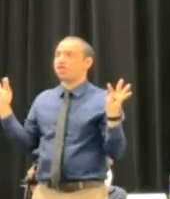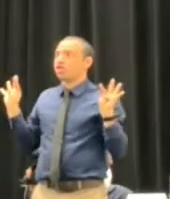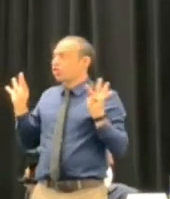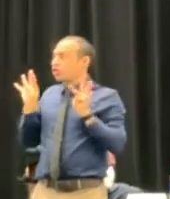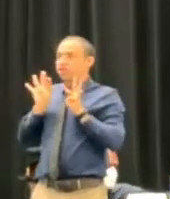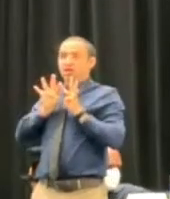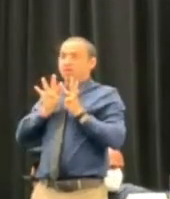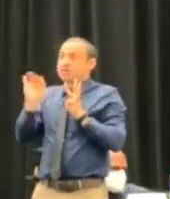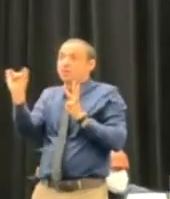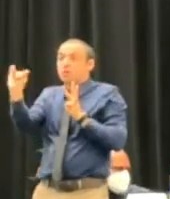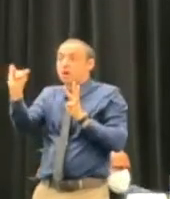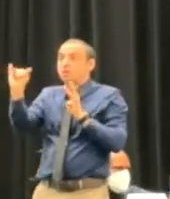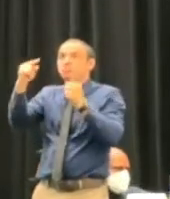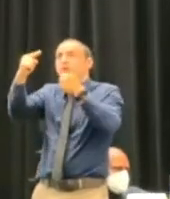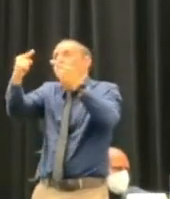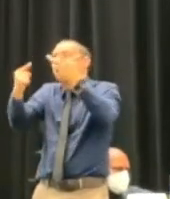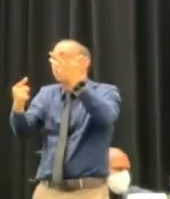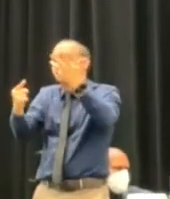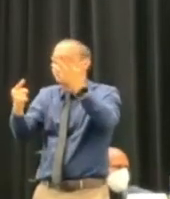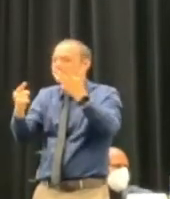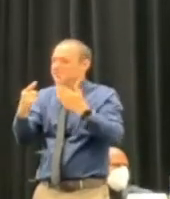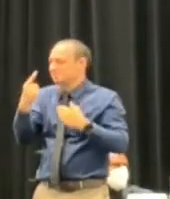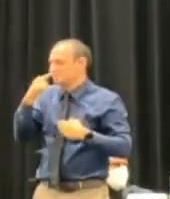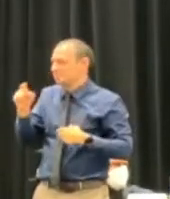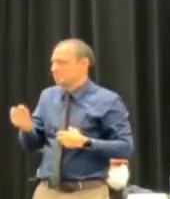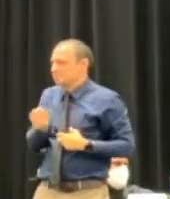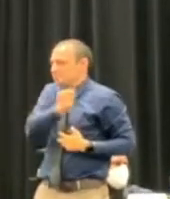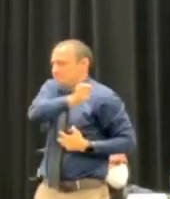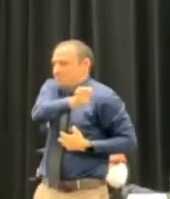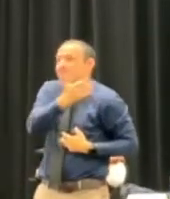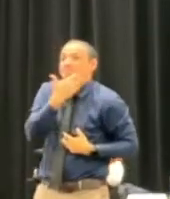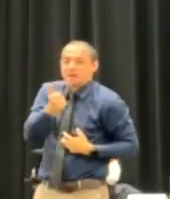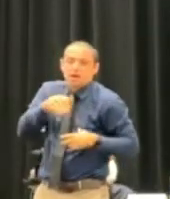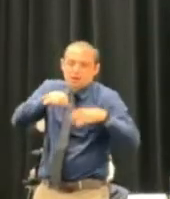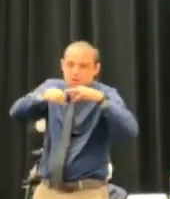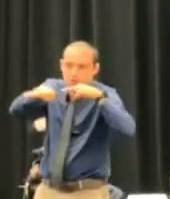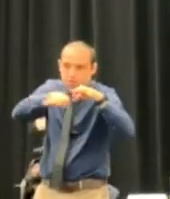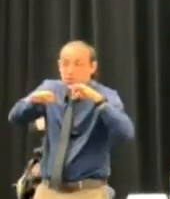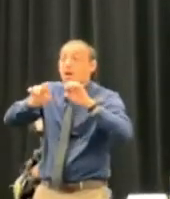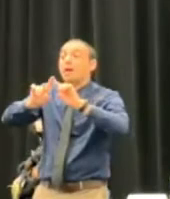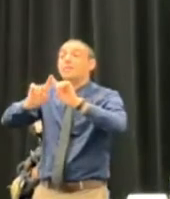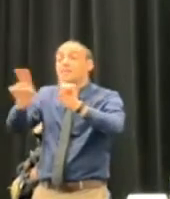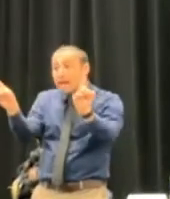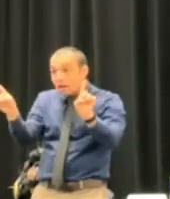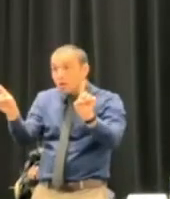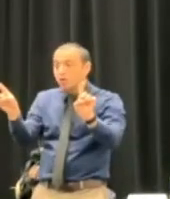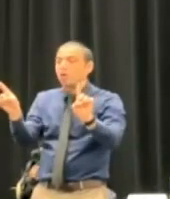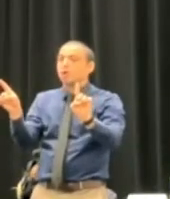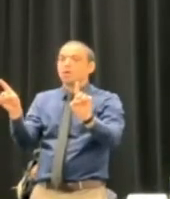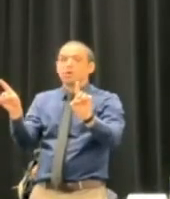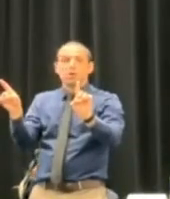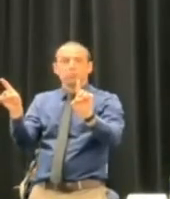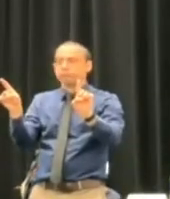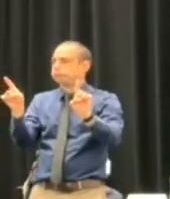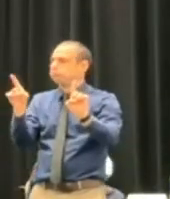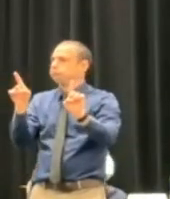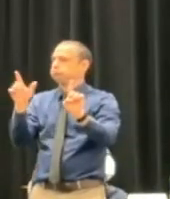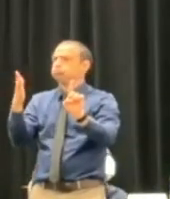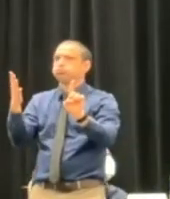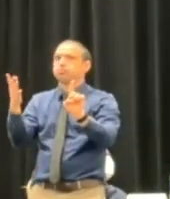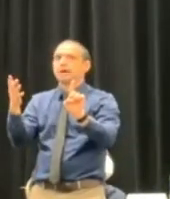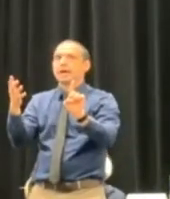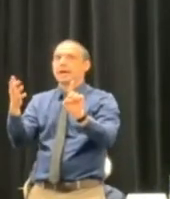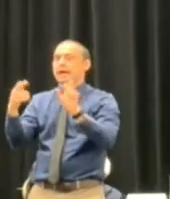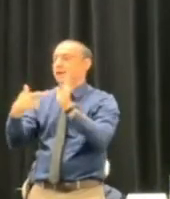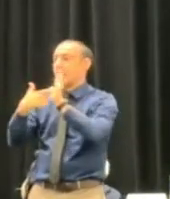y le pongo el secretario para que le dé más detalles pero básicamente es el impacto que tuvo el